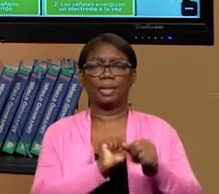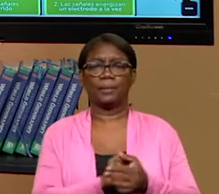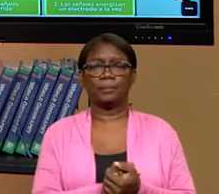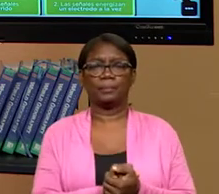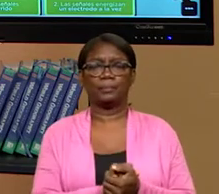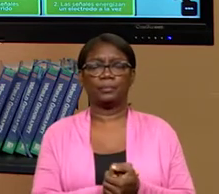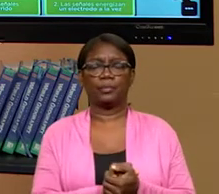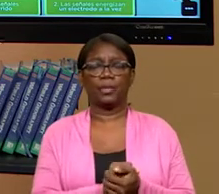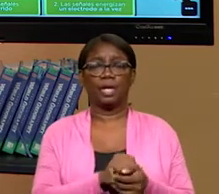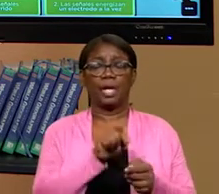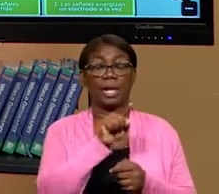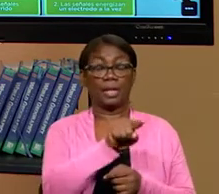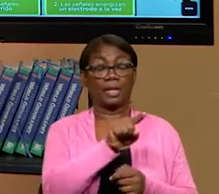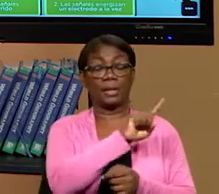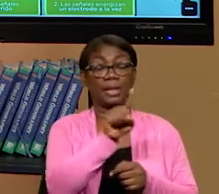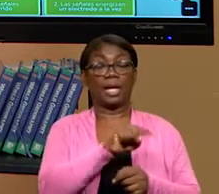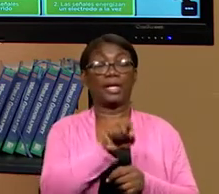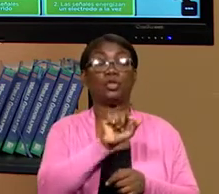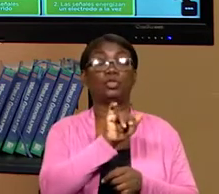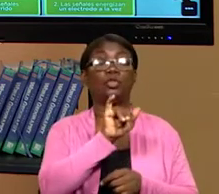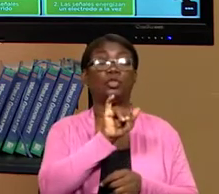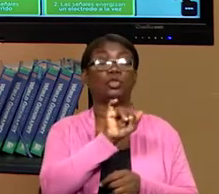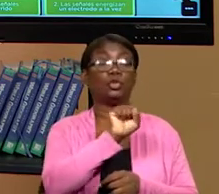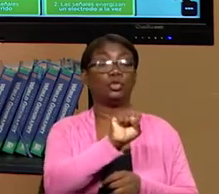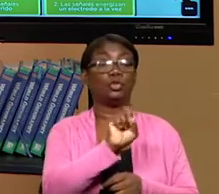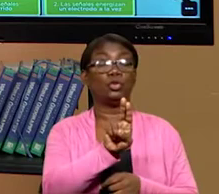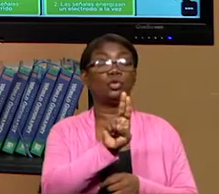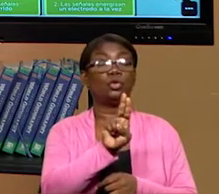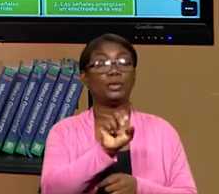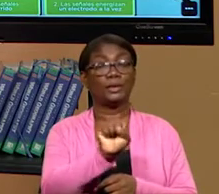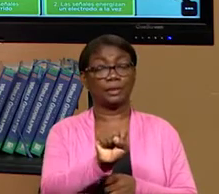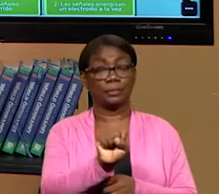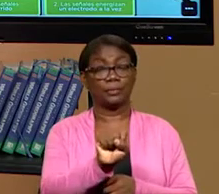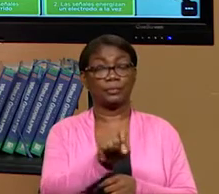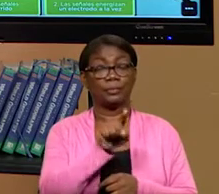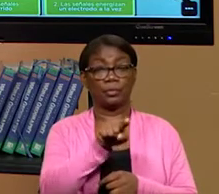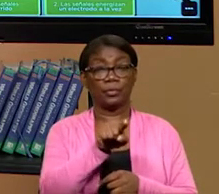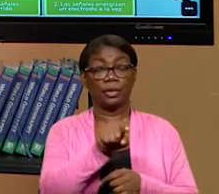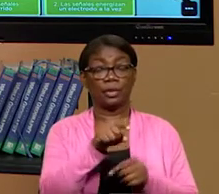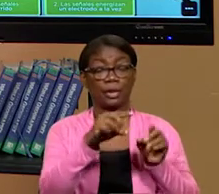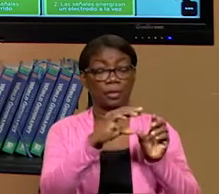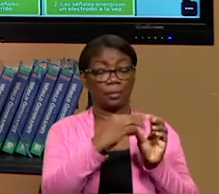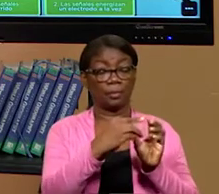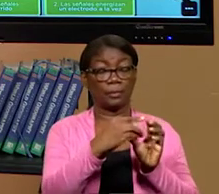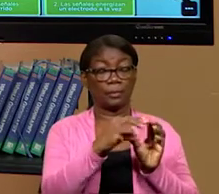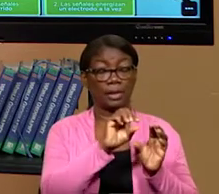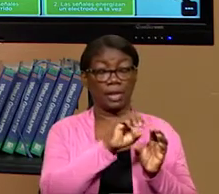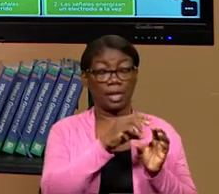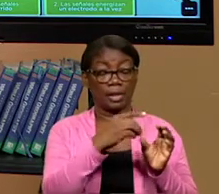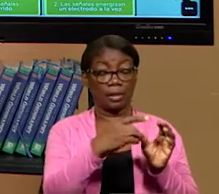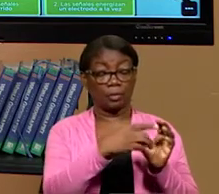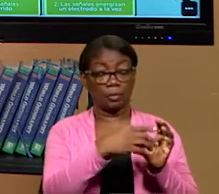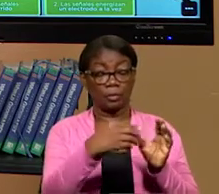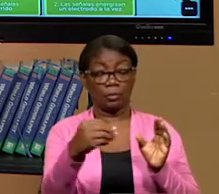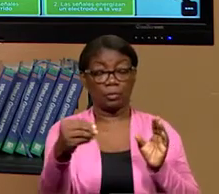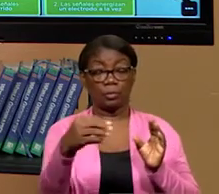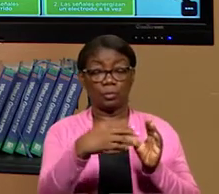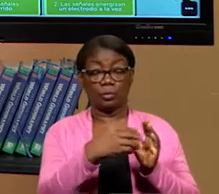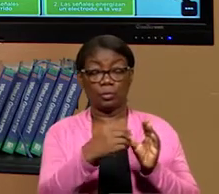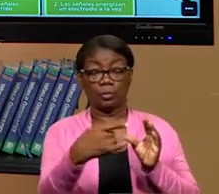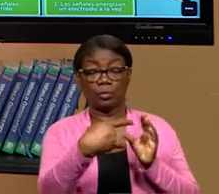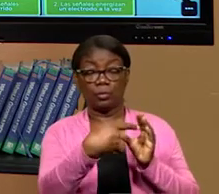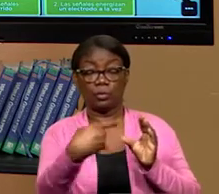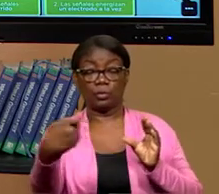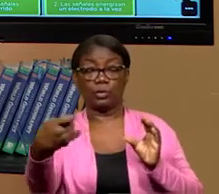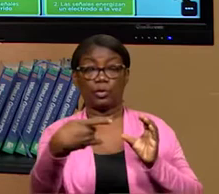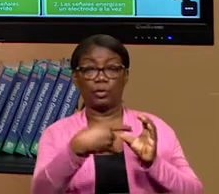tarjeta GSUS alimenta o energiza esos electrodos para que puedan